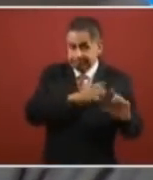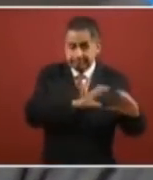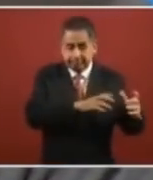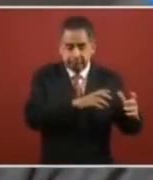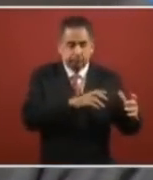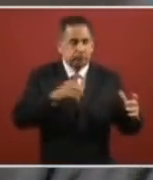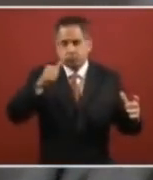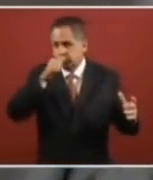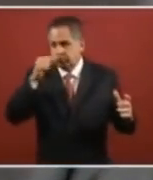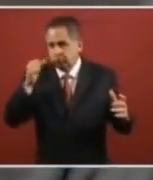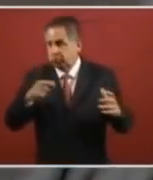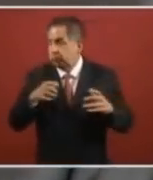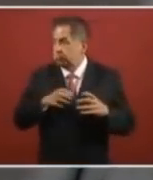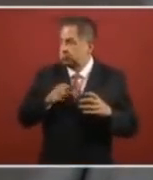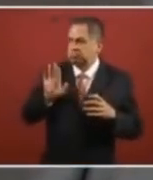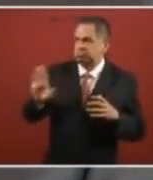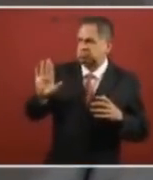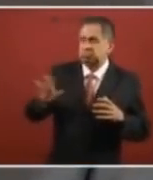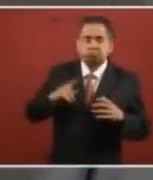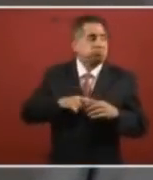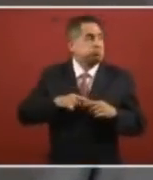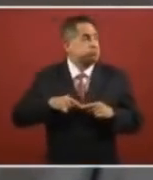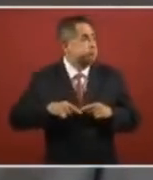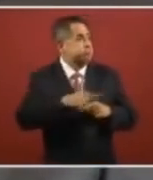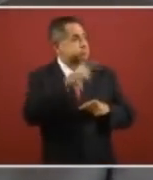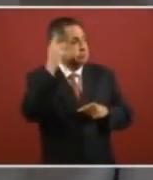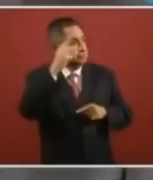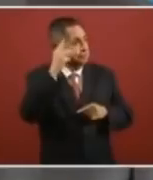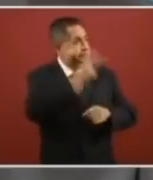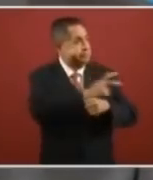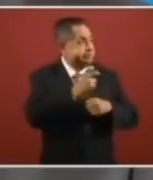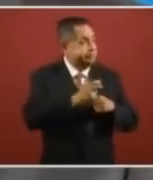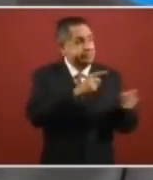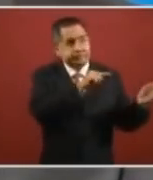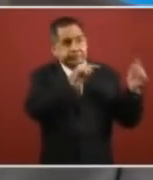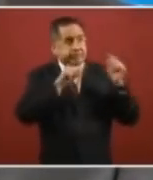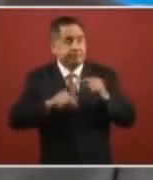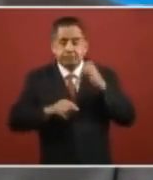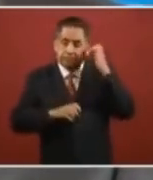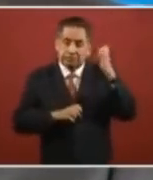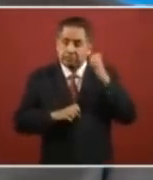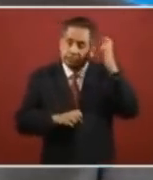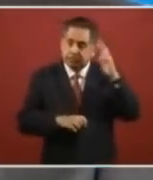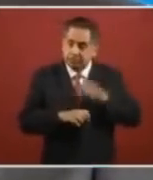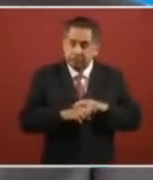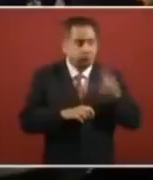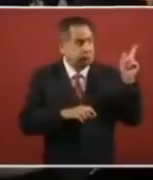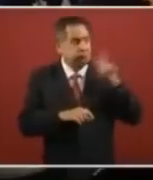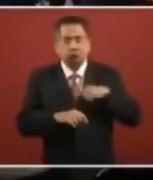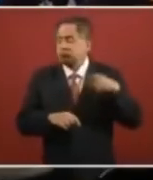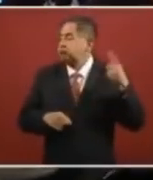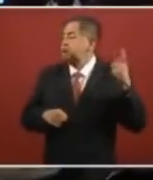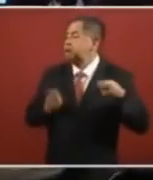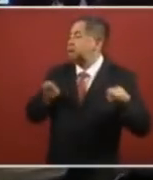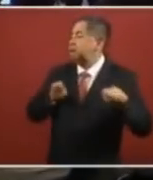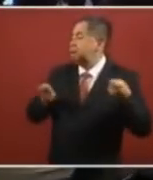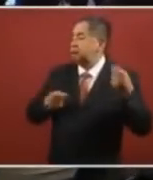se atrevieron a ir al extranjero a traer a un príncipe, a una emperatriz, para que nos dominara.